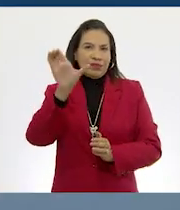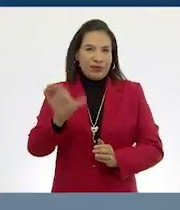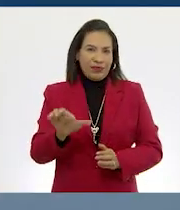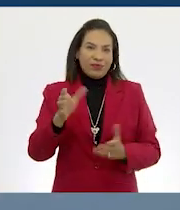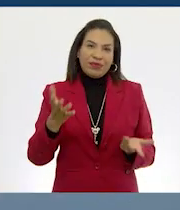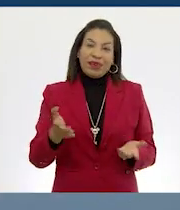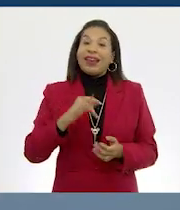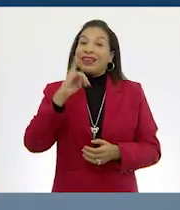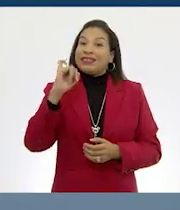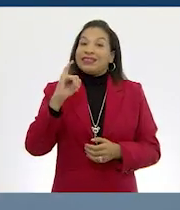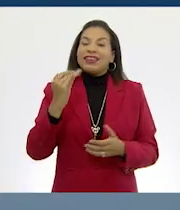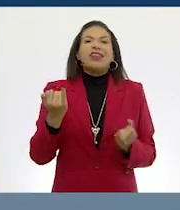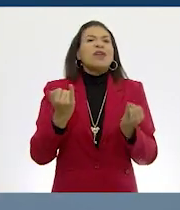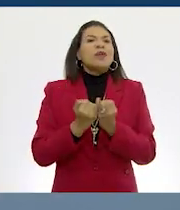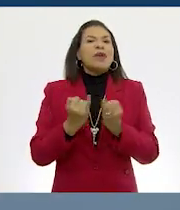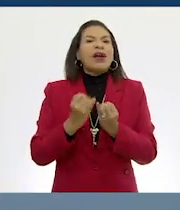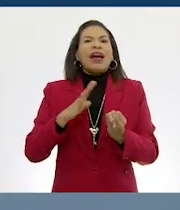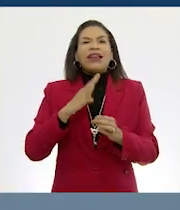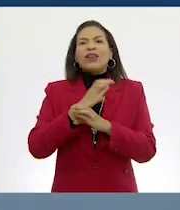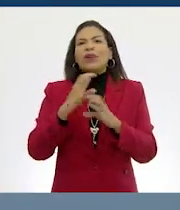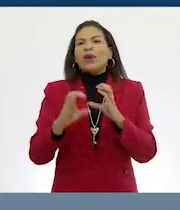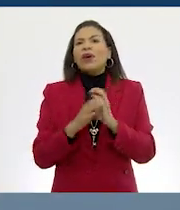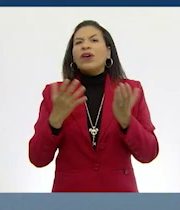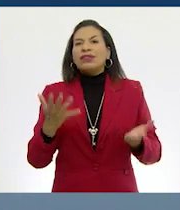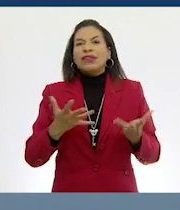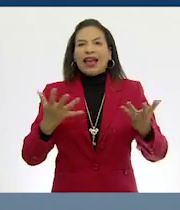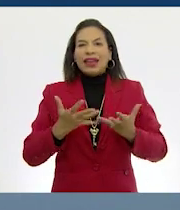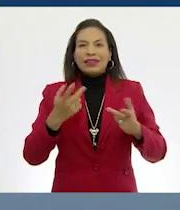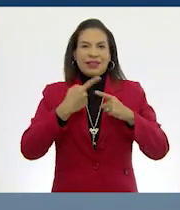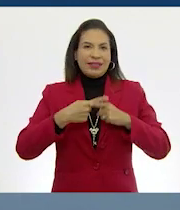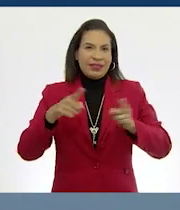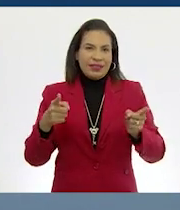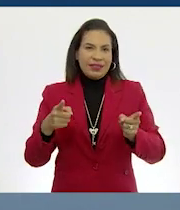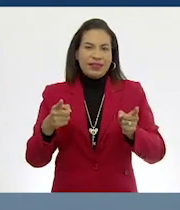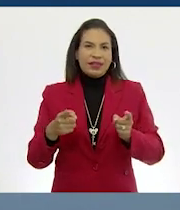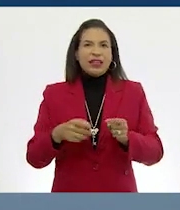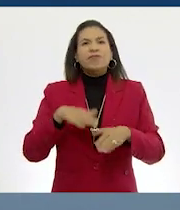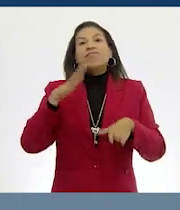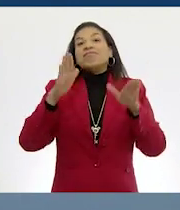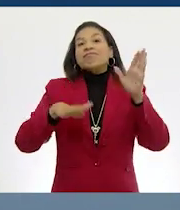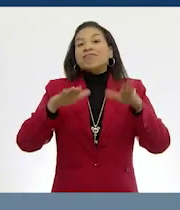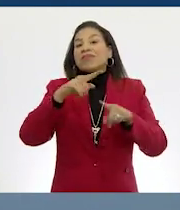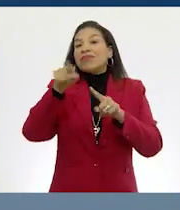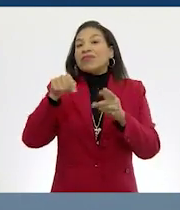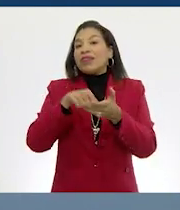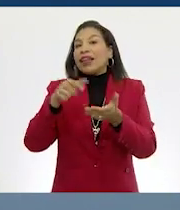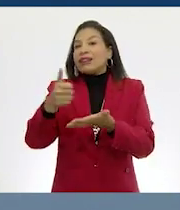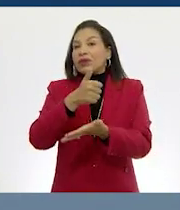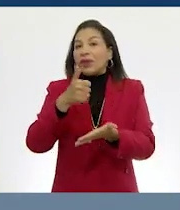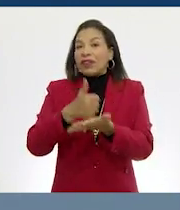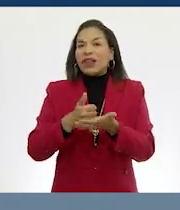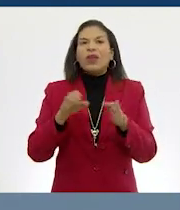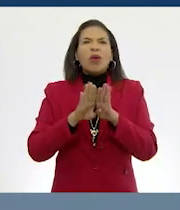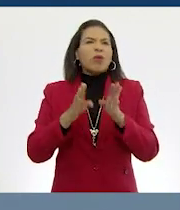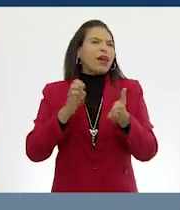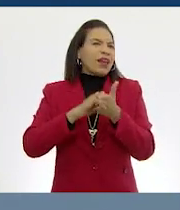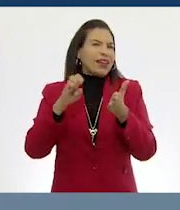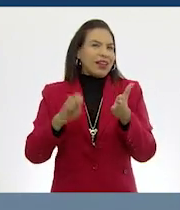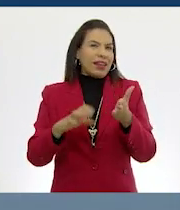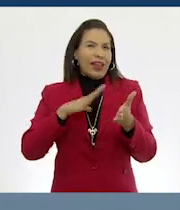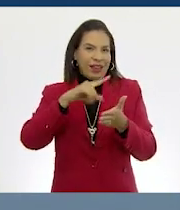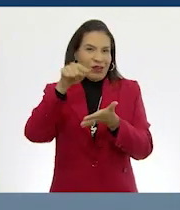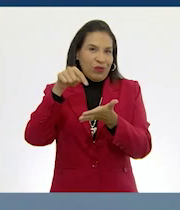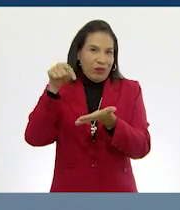Sí. Y también hay cosas que se hacen distintas dependiendo de la ciudad. Como, por ejemplo,